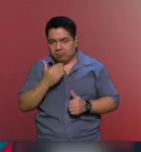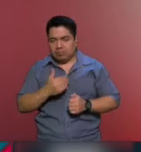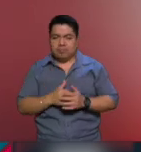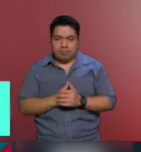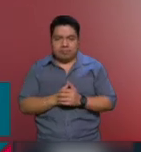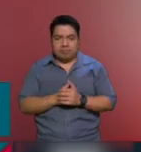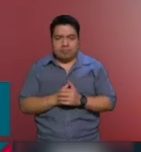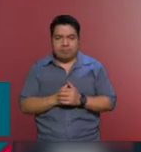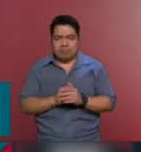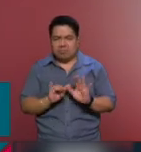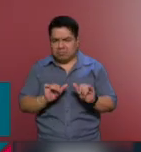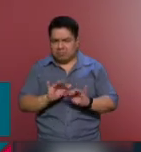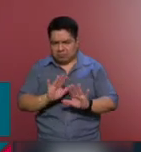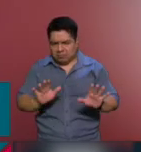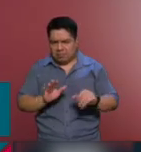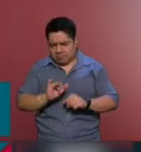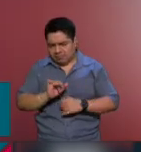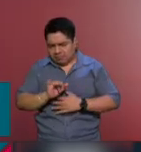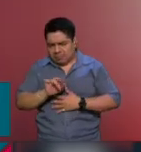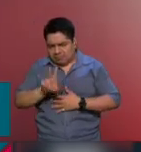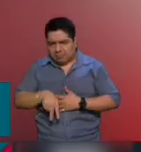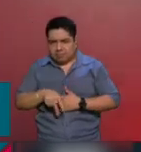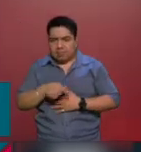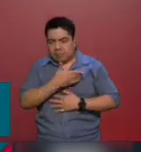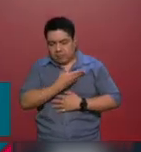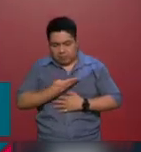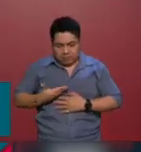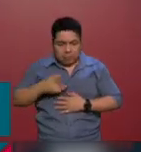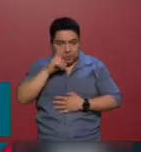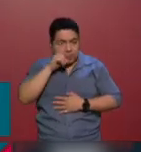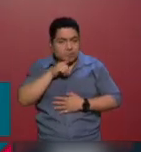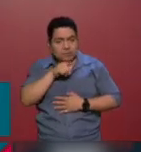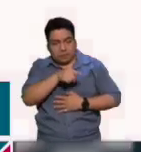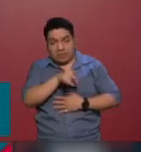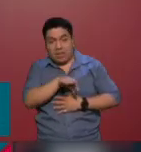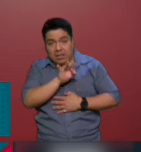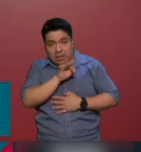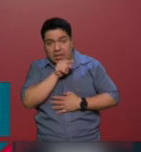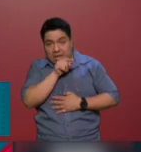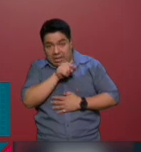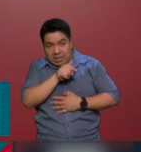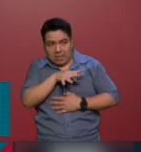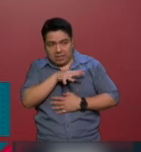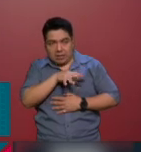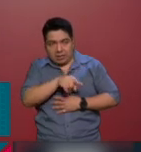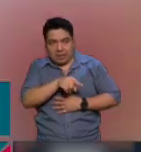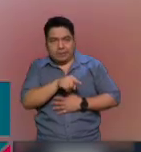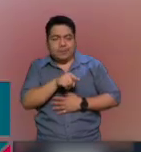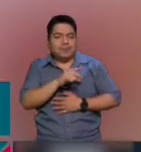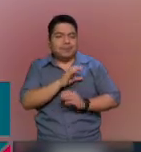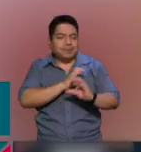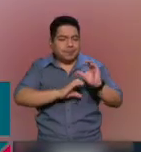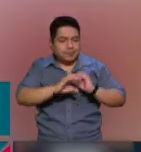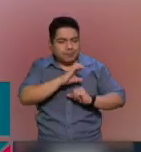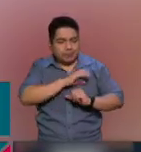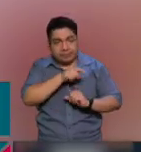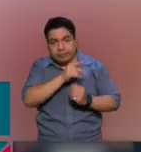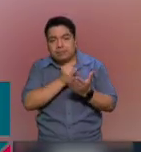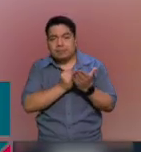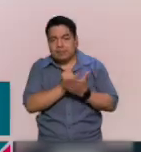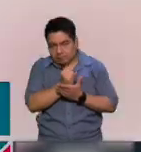Desde luego, es la presidenta electa la que tiene la decisión